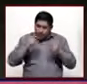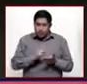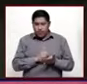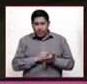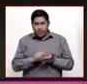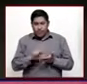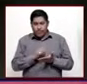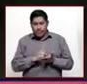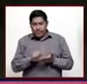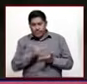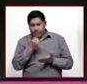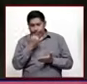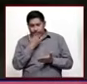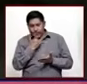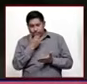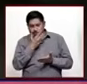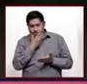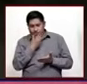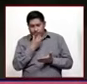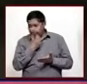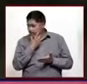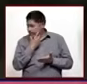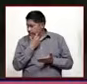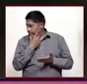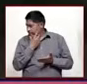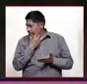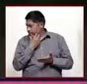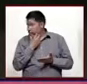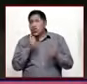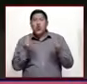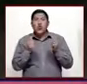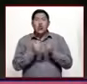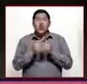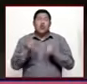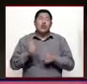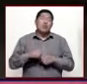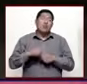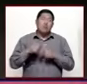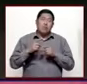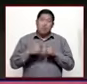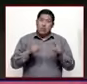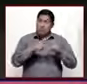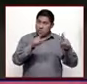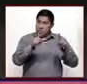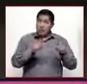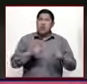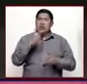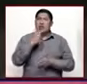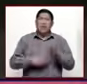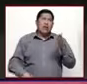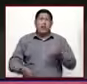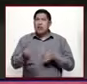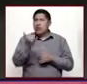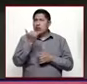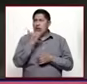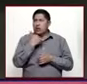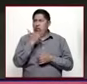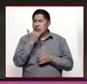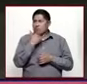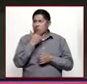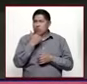las investigaciones correspondientes junto a el personal de bomberos para así poder determinar qué fue lo que provocó